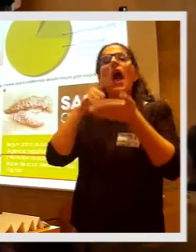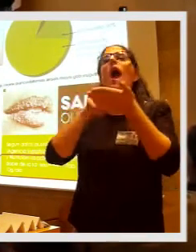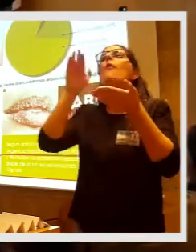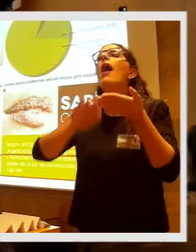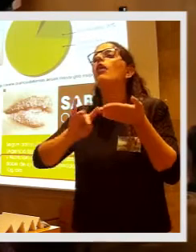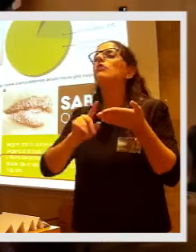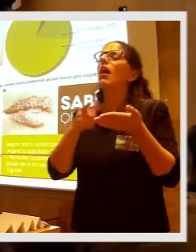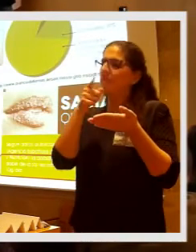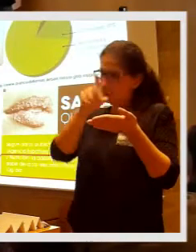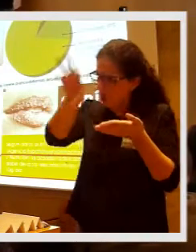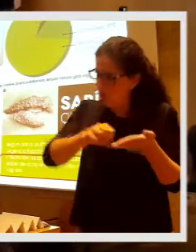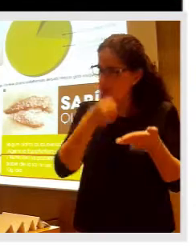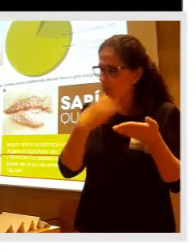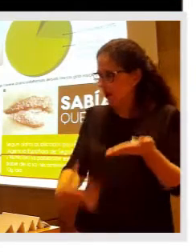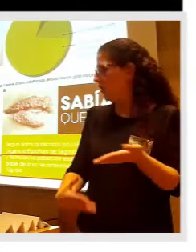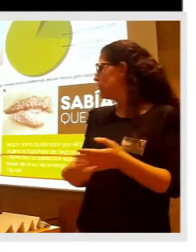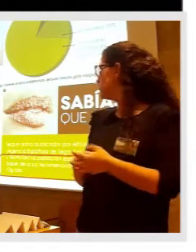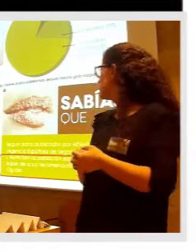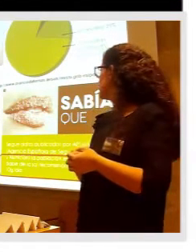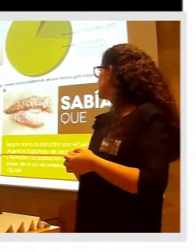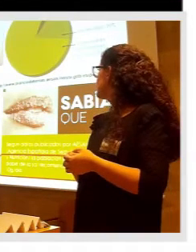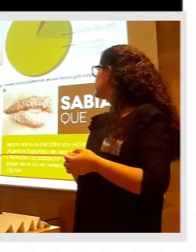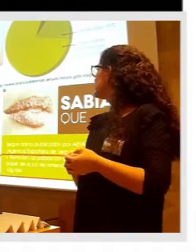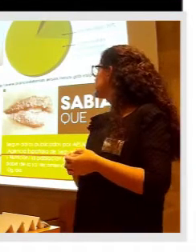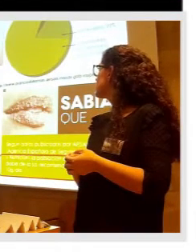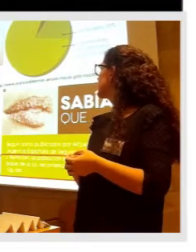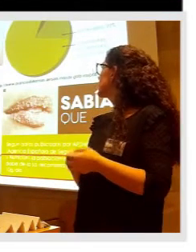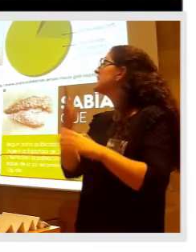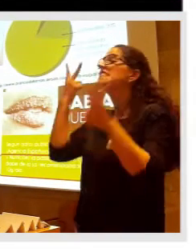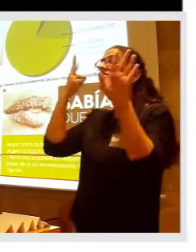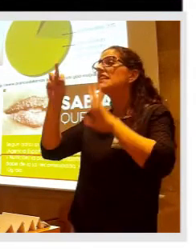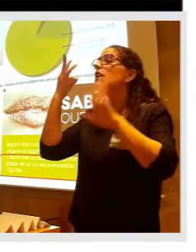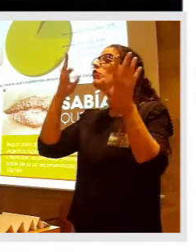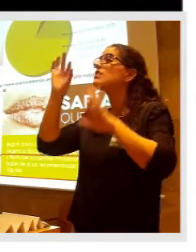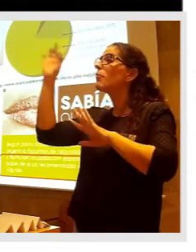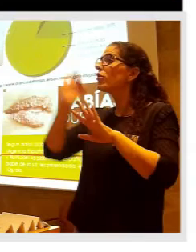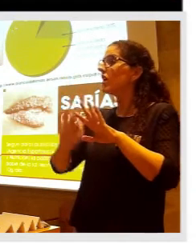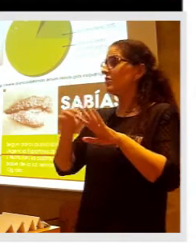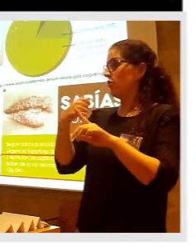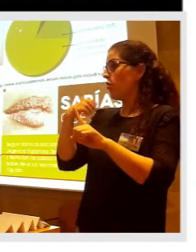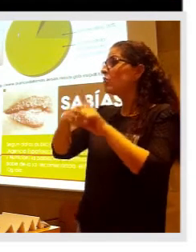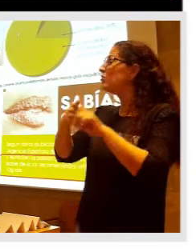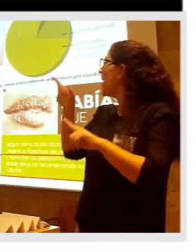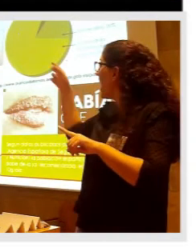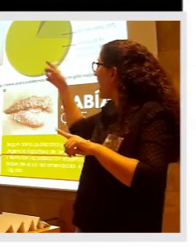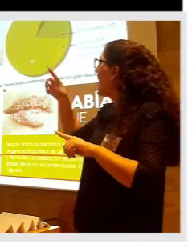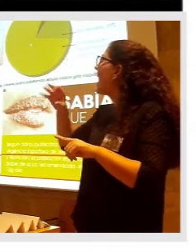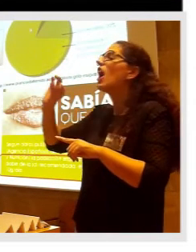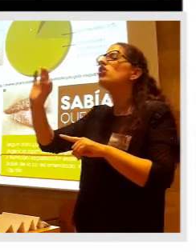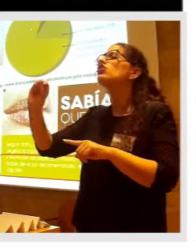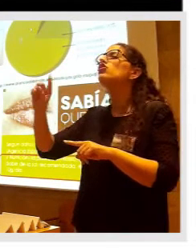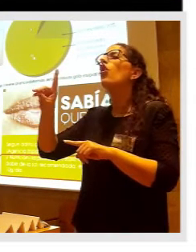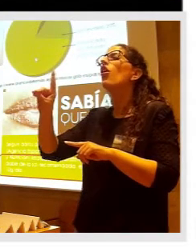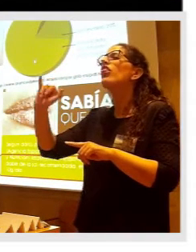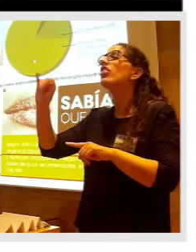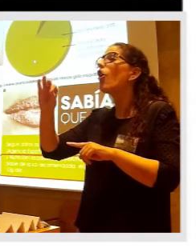porque además, fijaros, si veis esta parte de aquí, el 70 o el 80%, fijaros, un porcentaje muy importante de esta